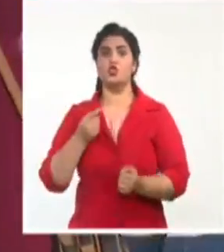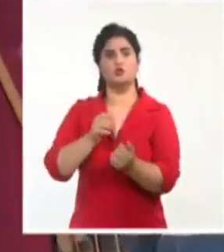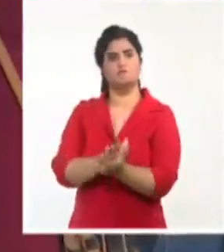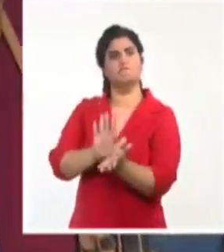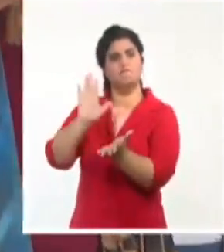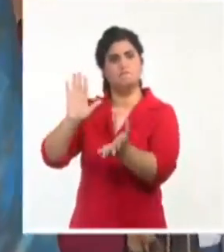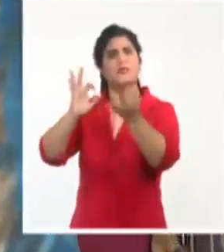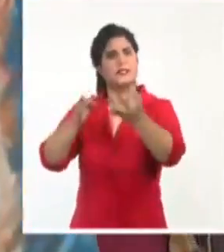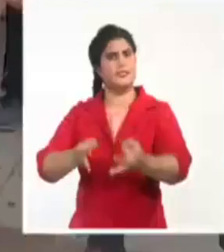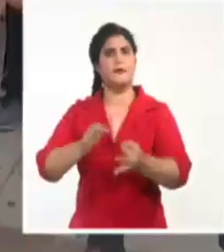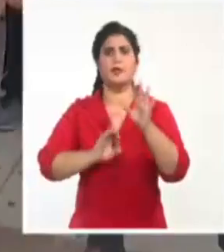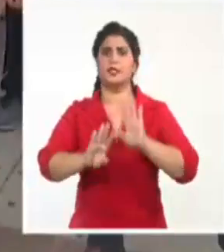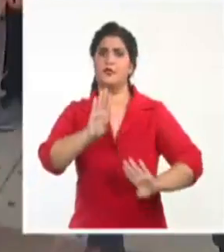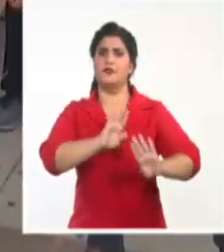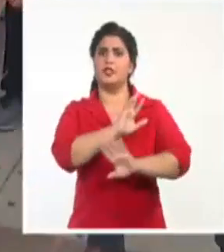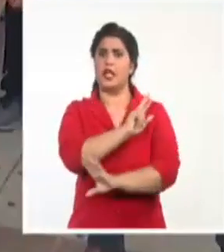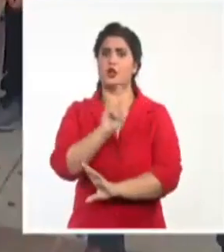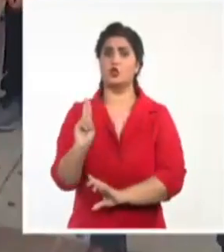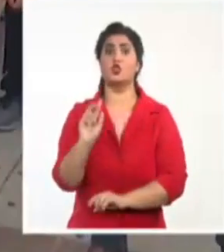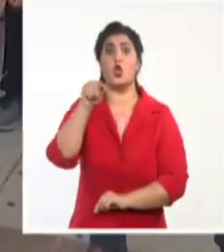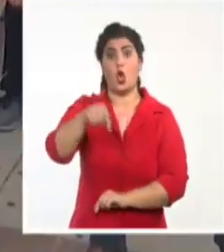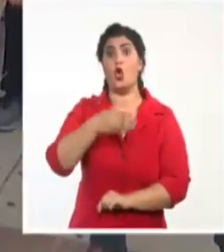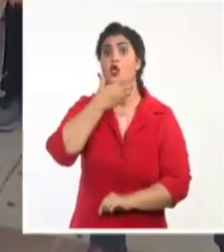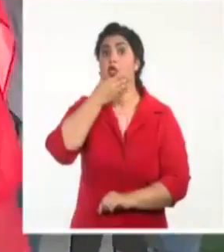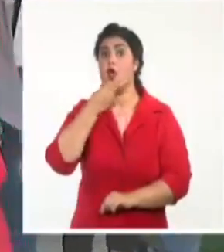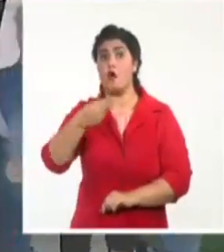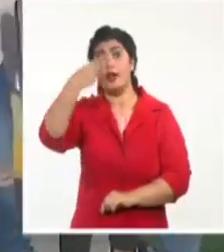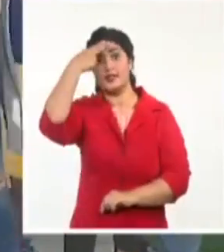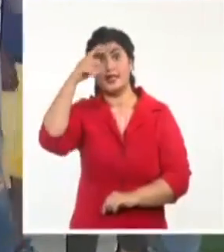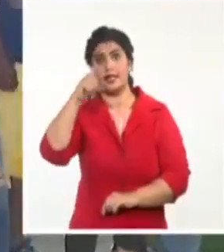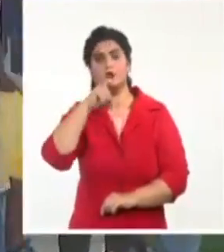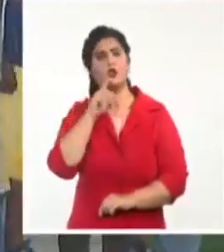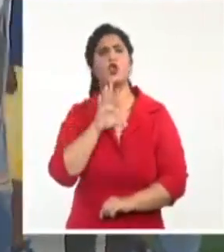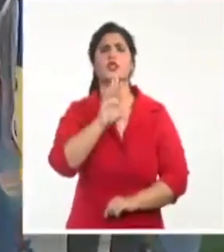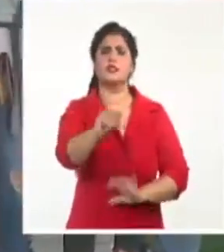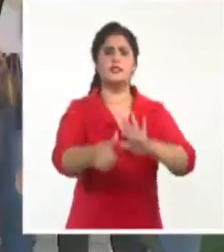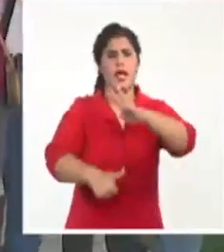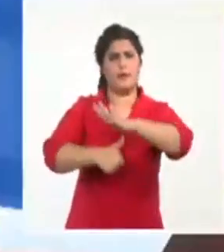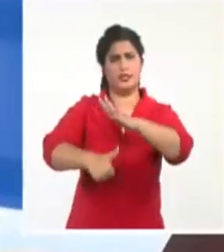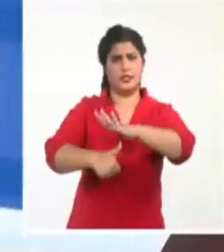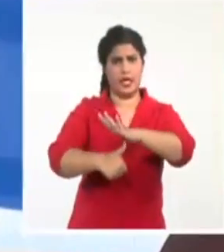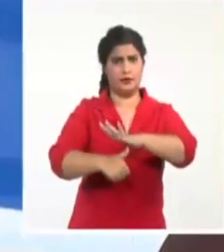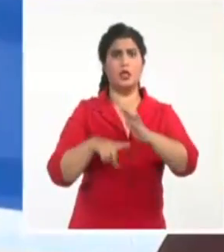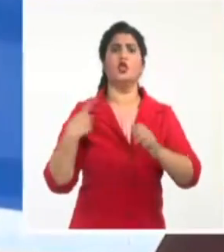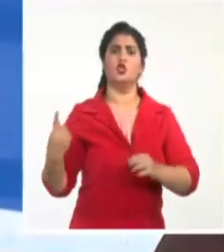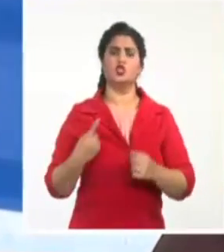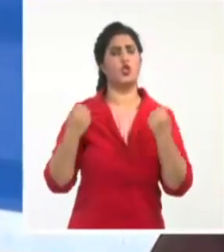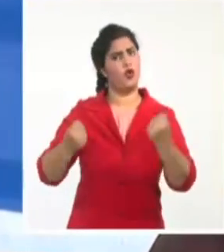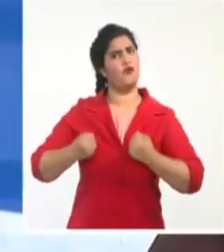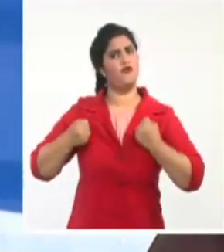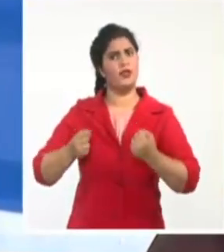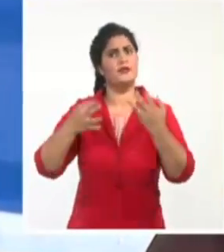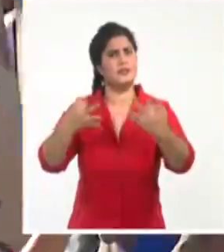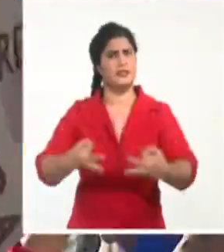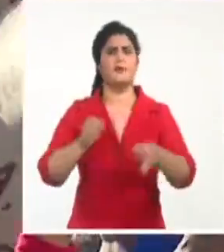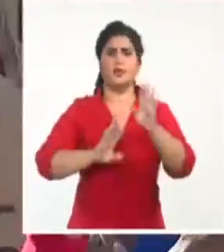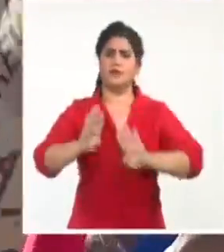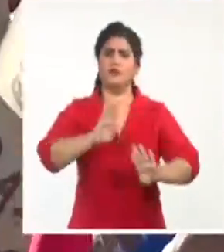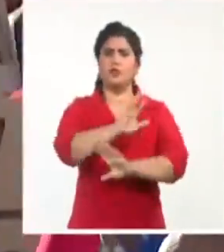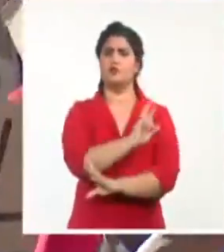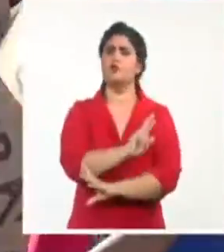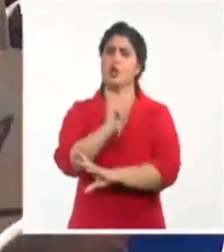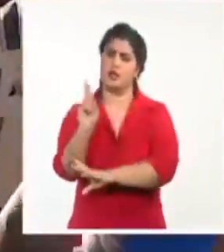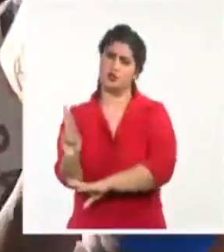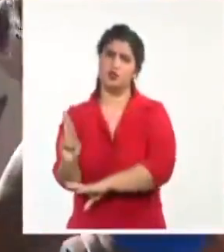Y los jóvenes de hoy en Lariguanago decimos para nuestro presidente, para lo que sea que puede contar con nosotros, aquí estaremos. El momento es muestra de la unidad que nos